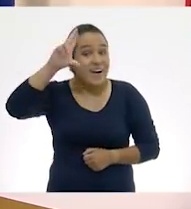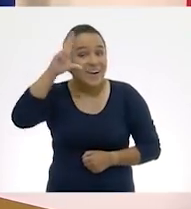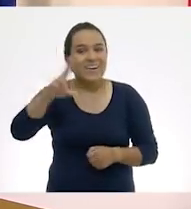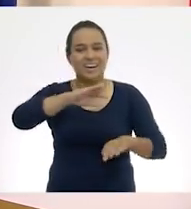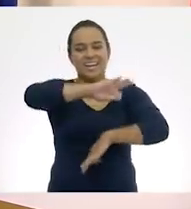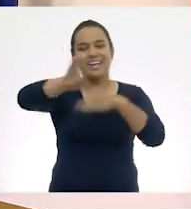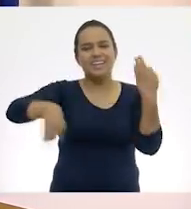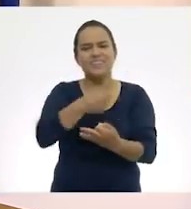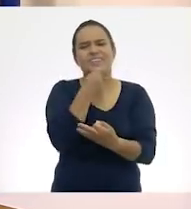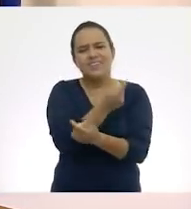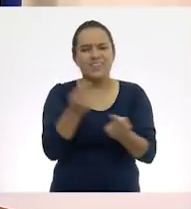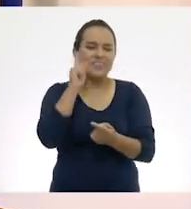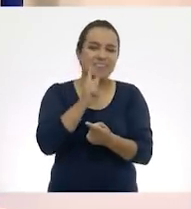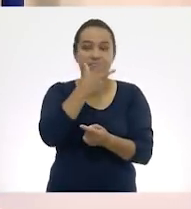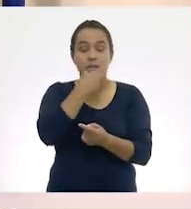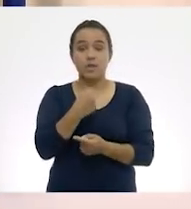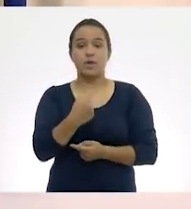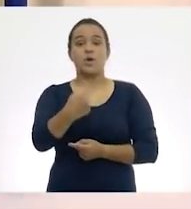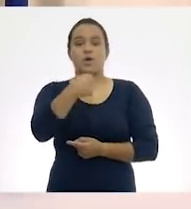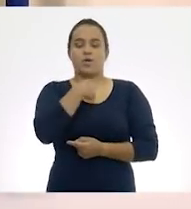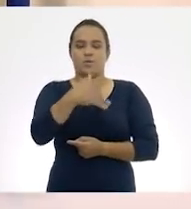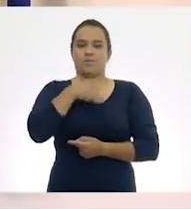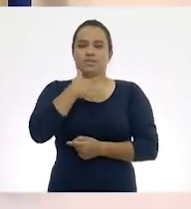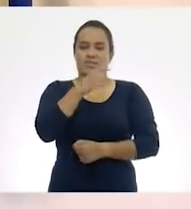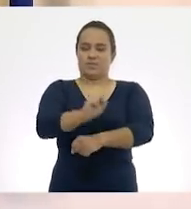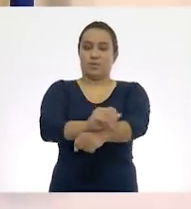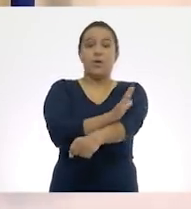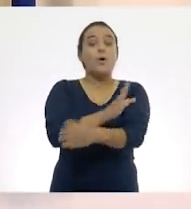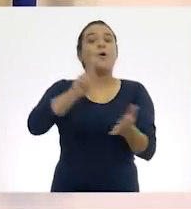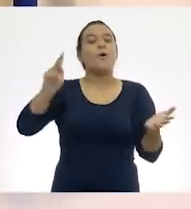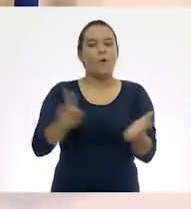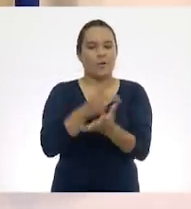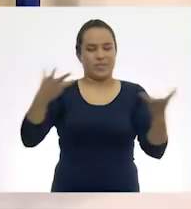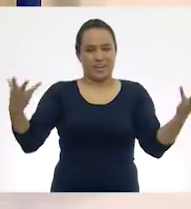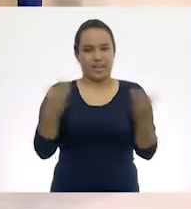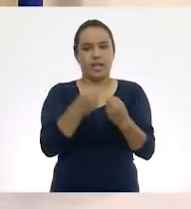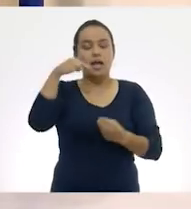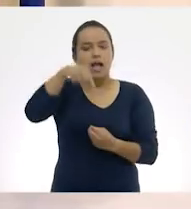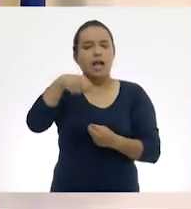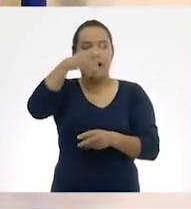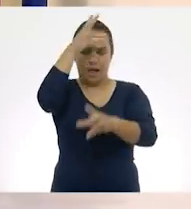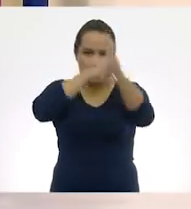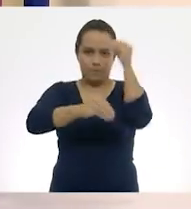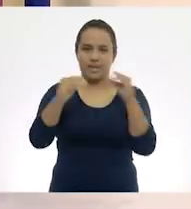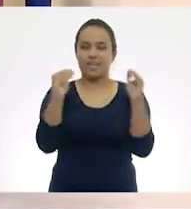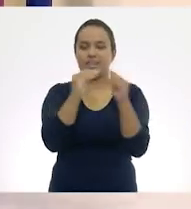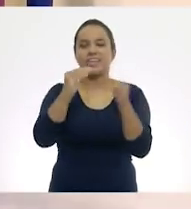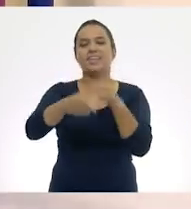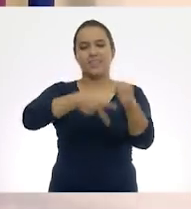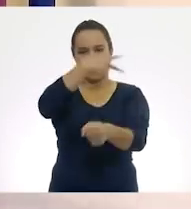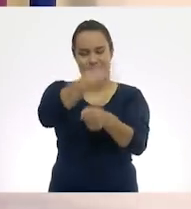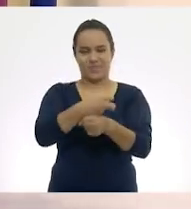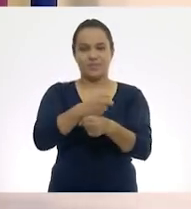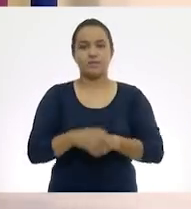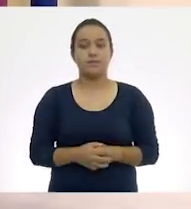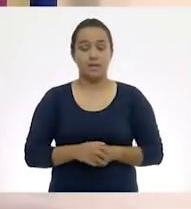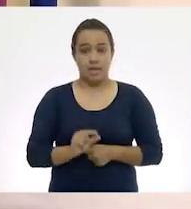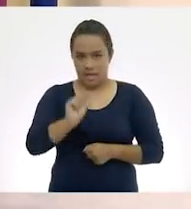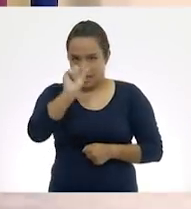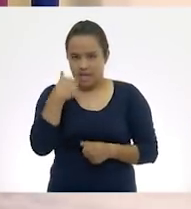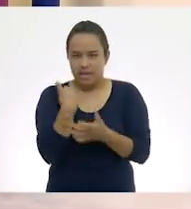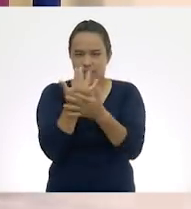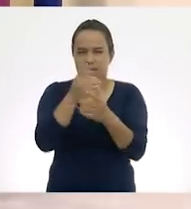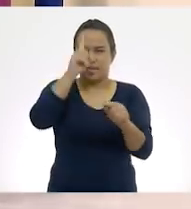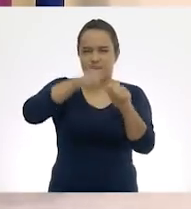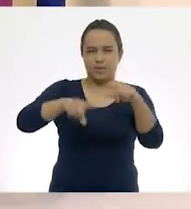Hola a todas y todos, ¿cómo están? Yo estoy muy emocionado de estar nuevamente con ustedes aquí en Aprende en Casa 2. Permítanme